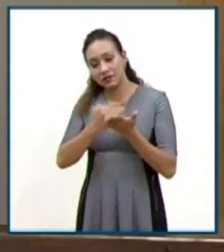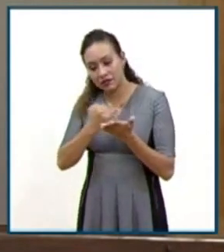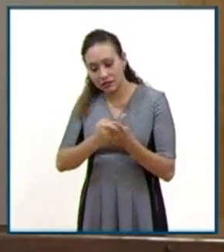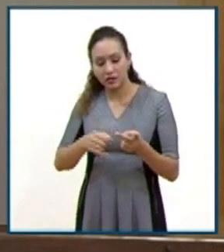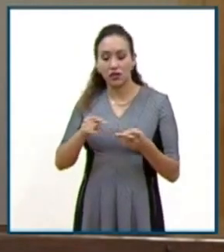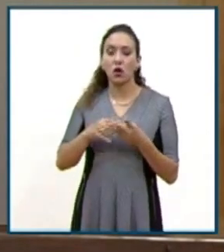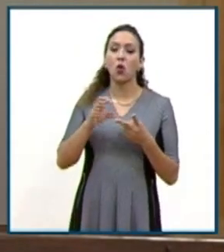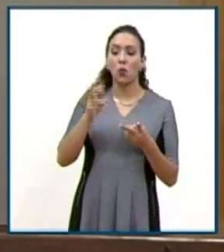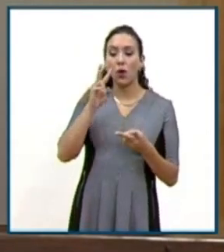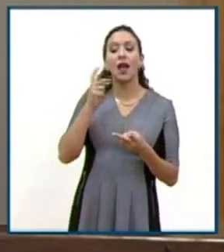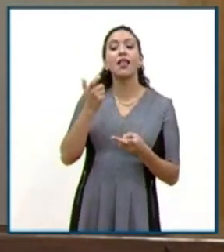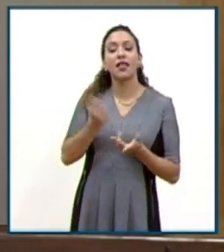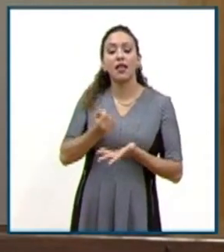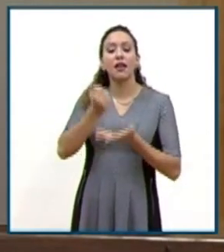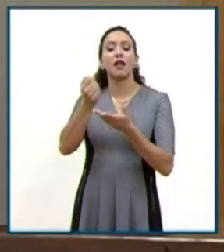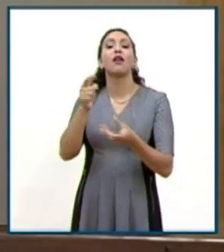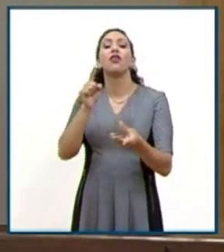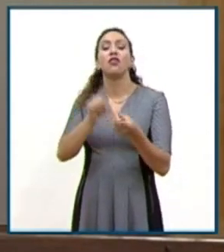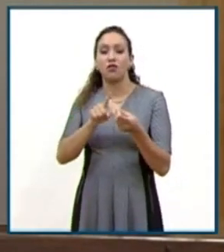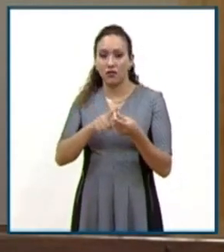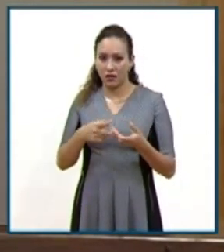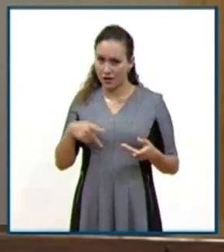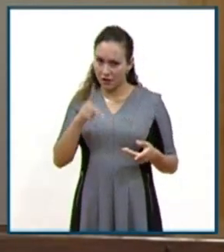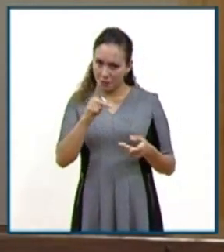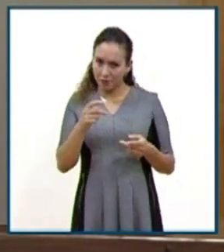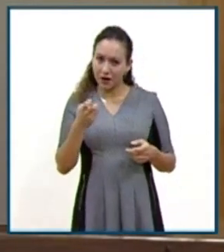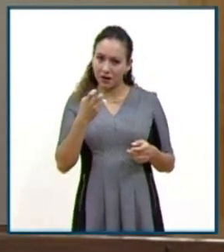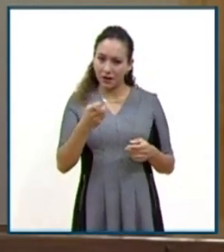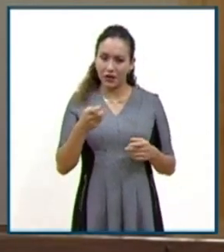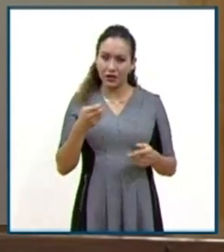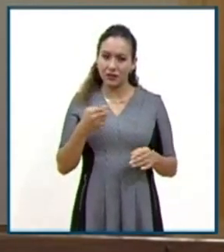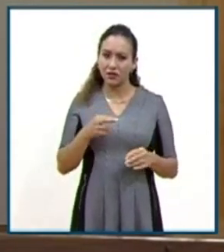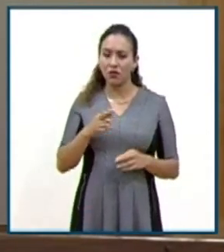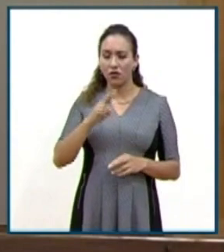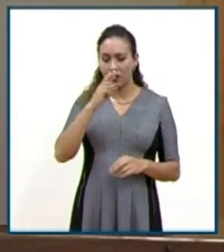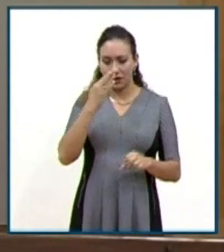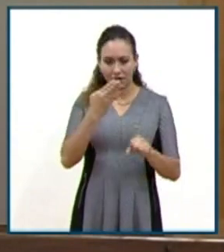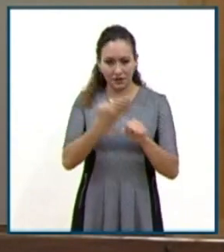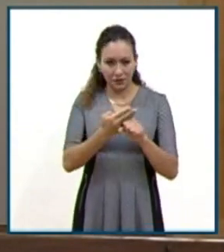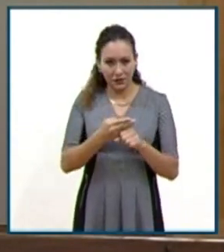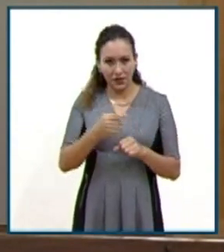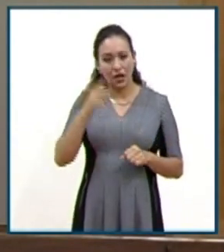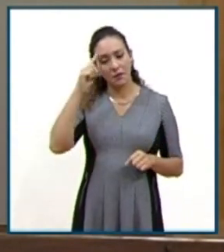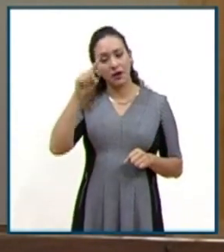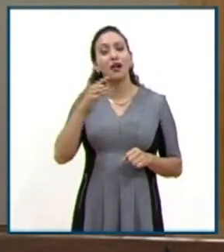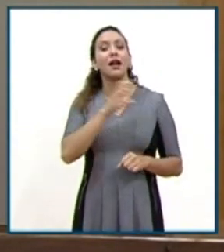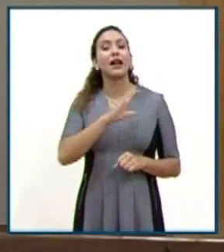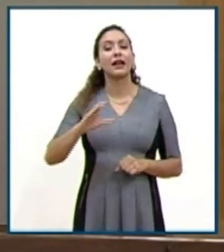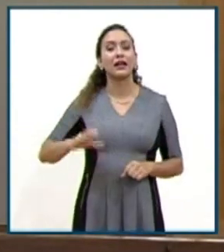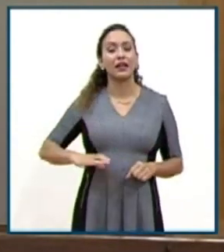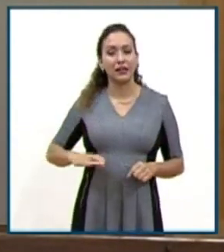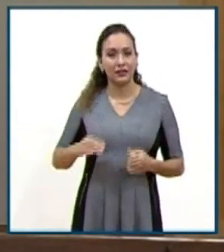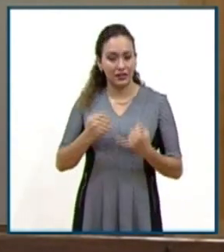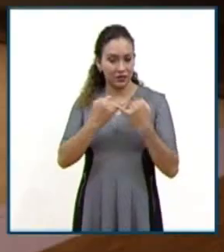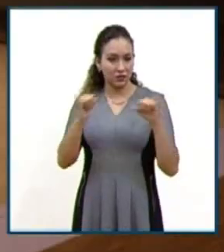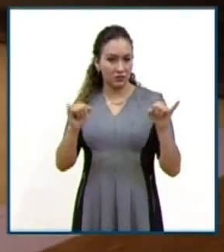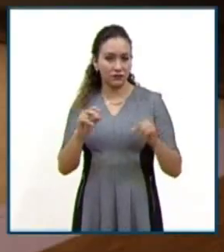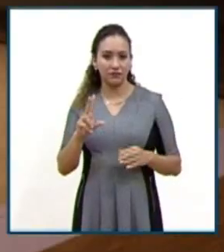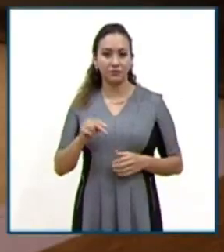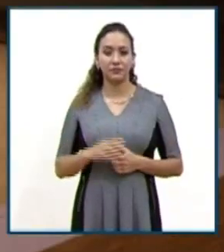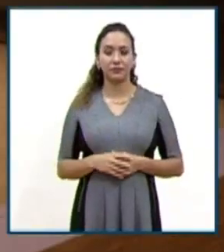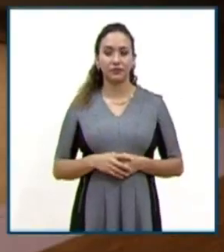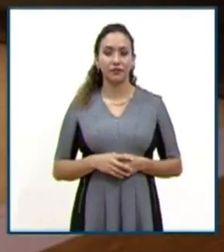Regional Toluca del Tribunal Electoral. Lo anterior al decretar la improcedencia del recurso que promovieron 2 organizaciones